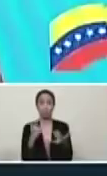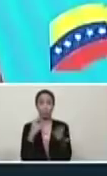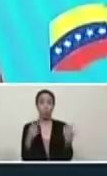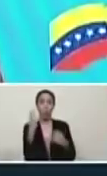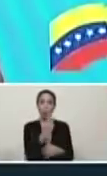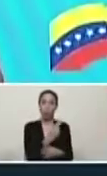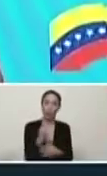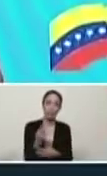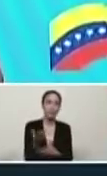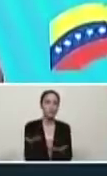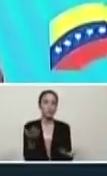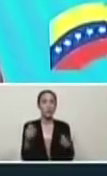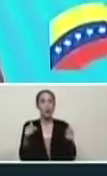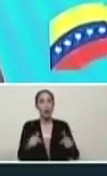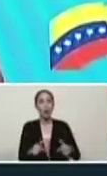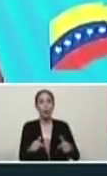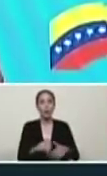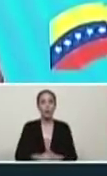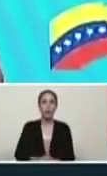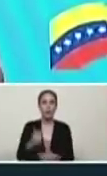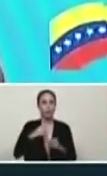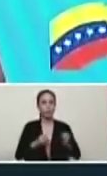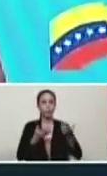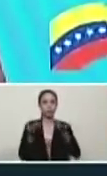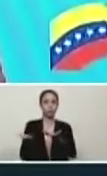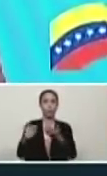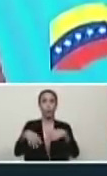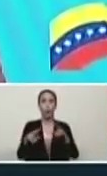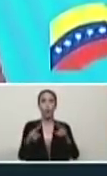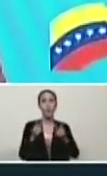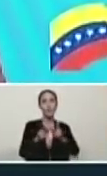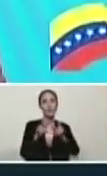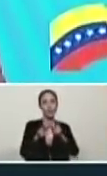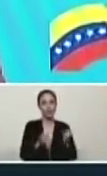de entrega de la vivienda,